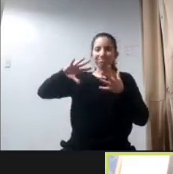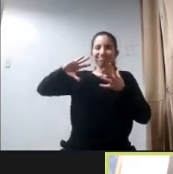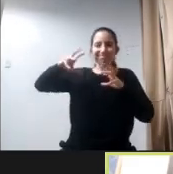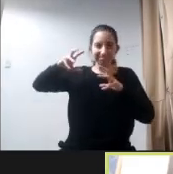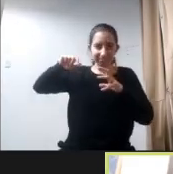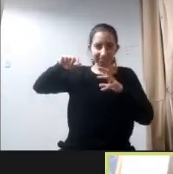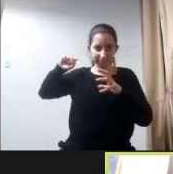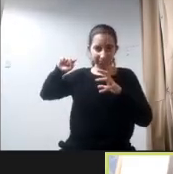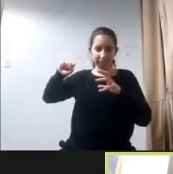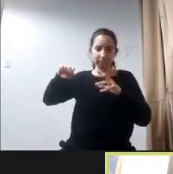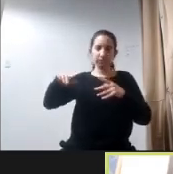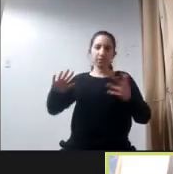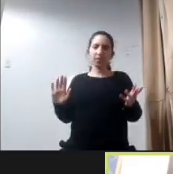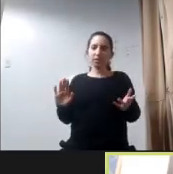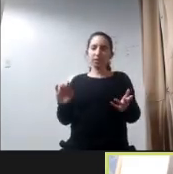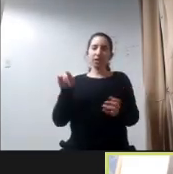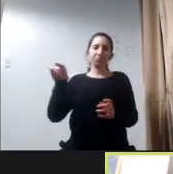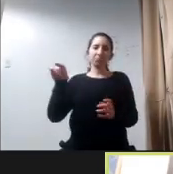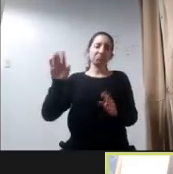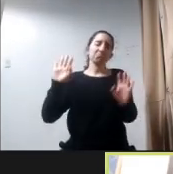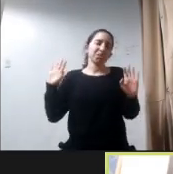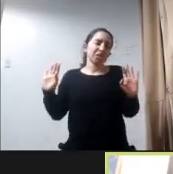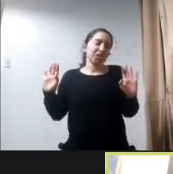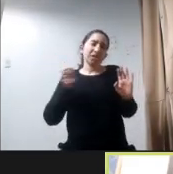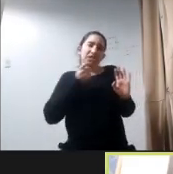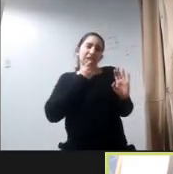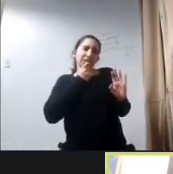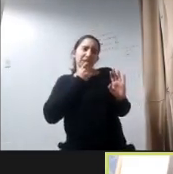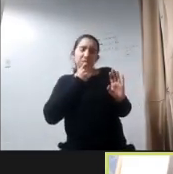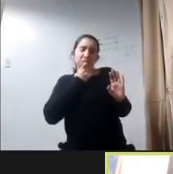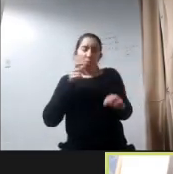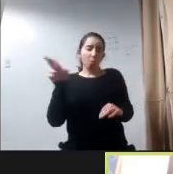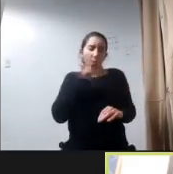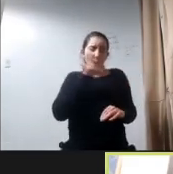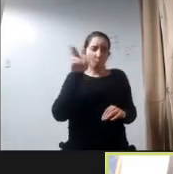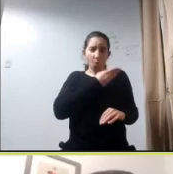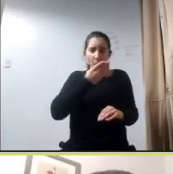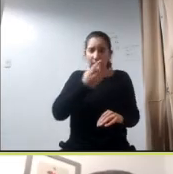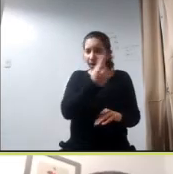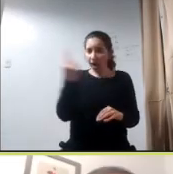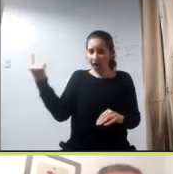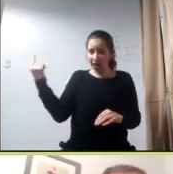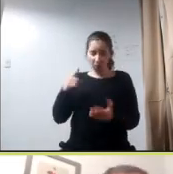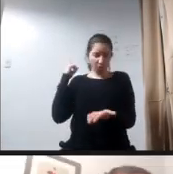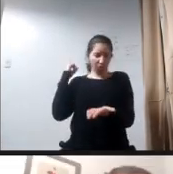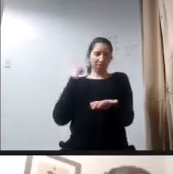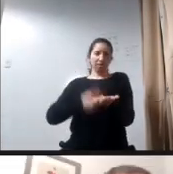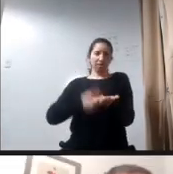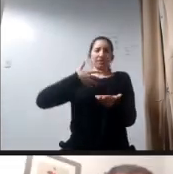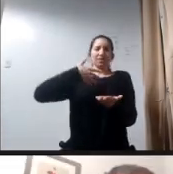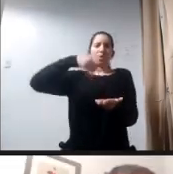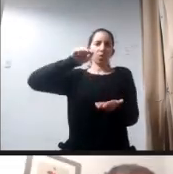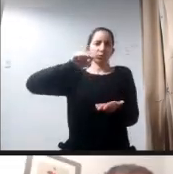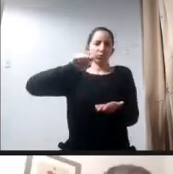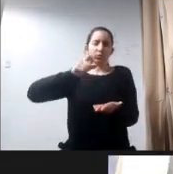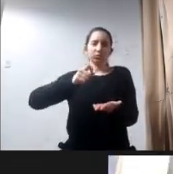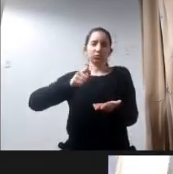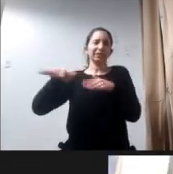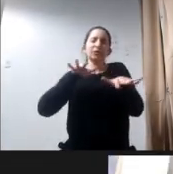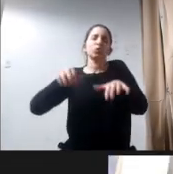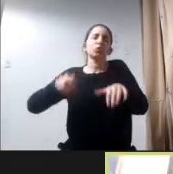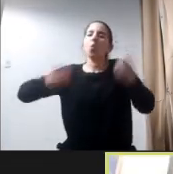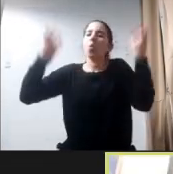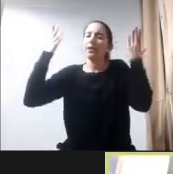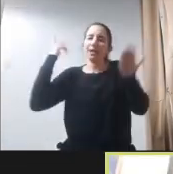más aceptable un aborto. Creo que el aborto debería ser aceptable en tanto decisión de la persona gestante en cualquier